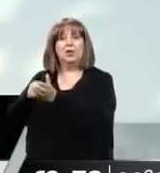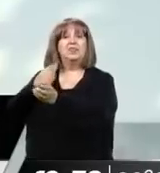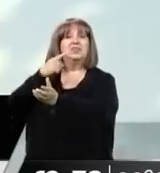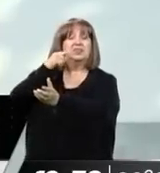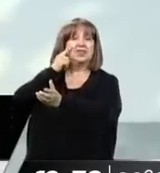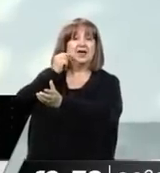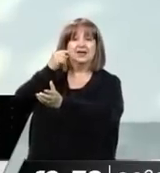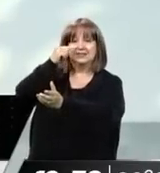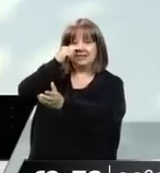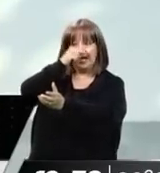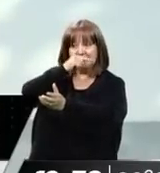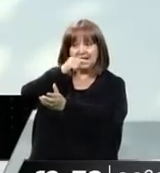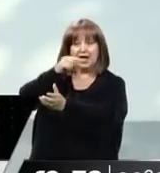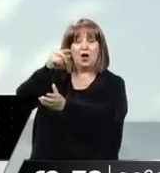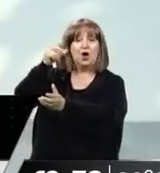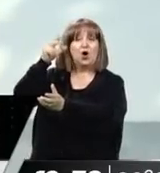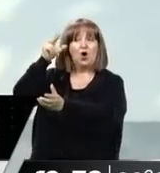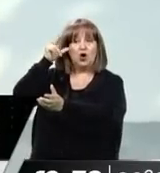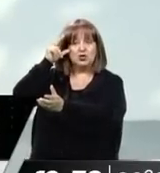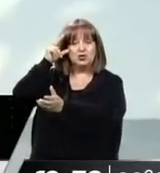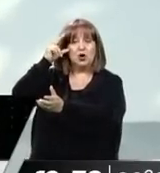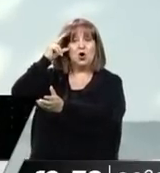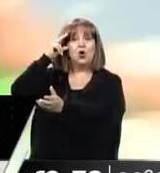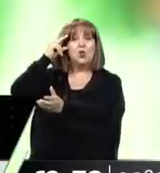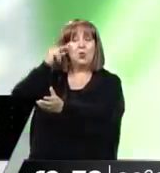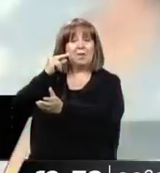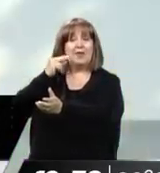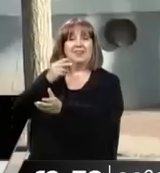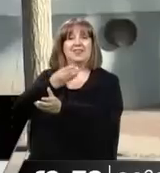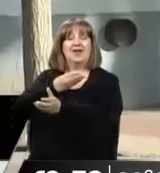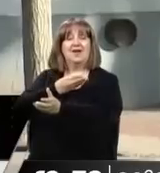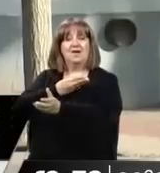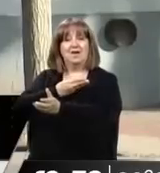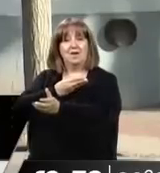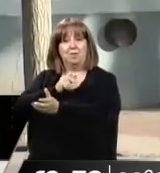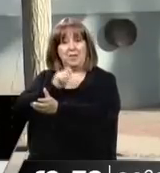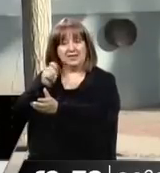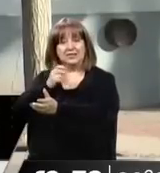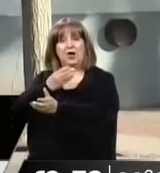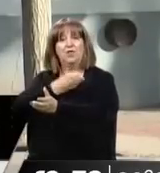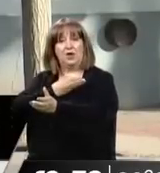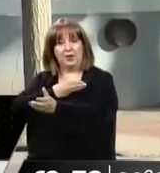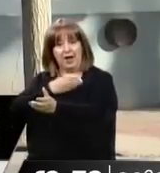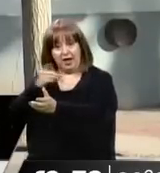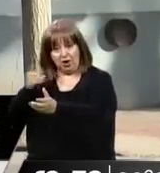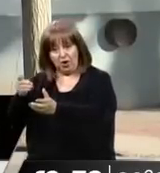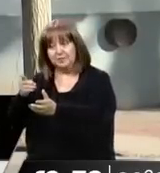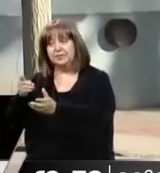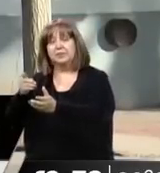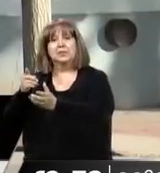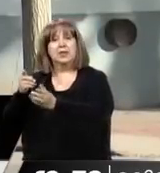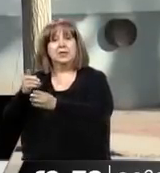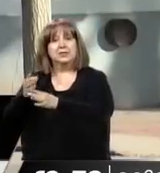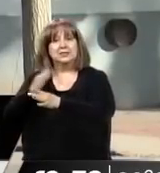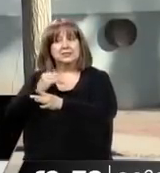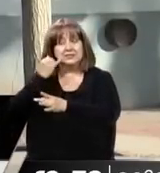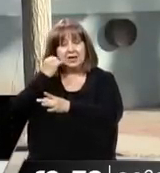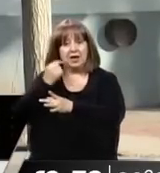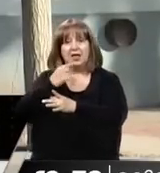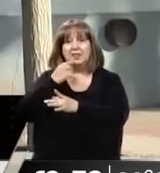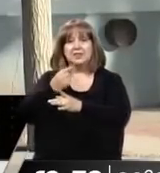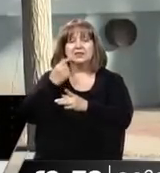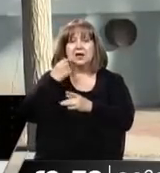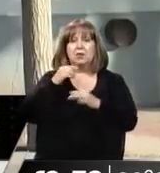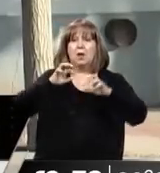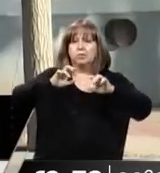que es cuando falleció ella consulta diferentes páginas Por qué Porque la información que le da al doctor Daniel